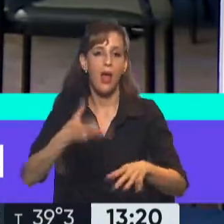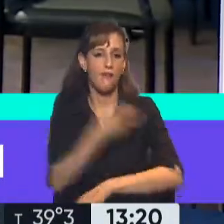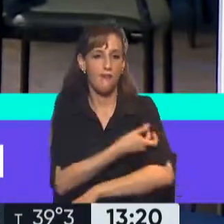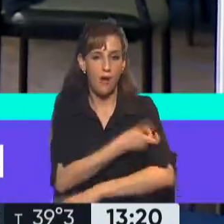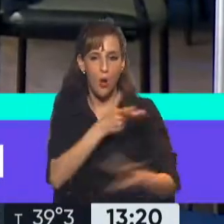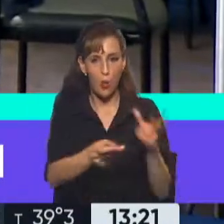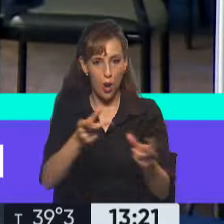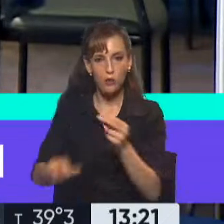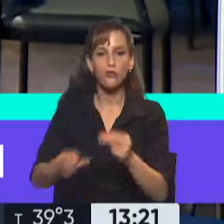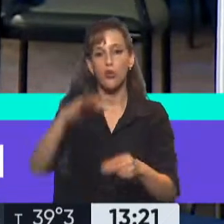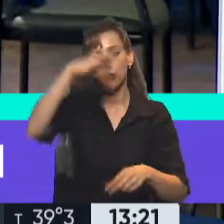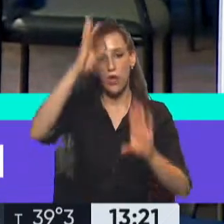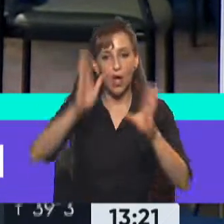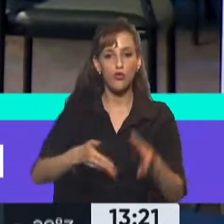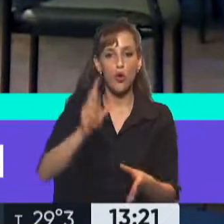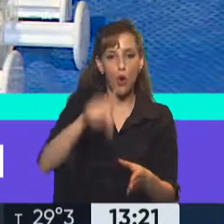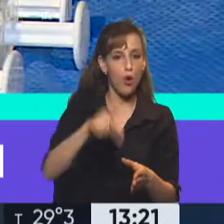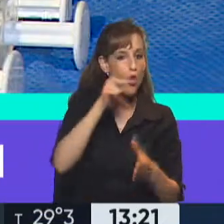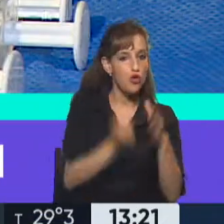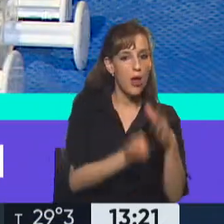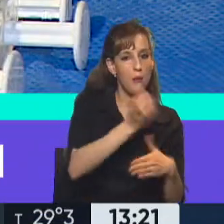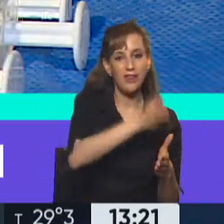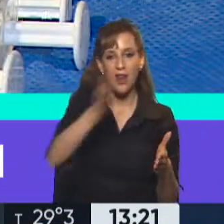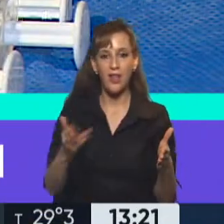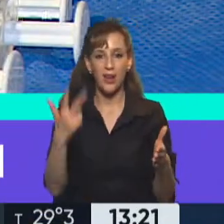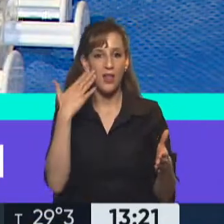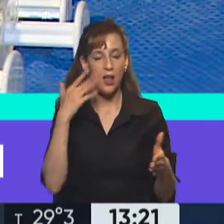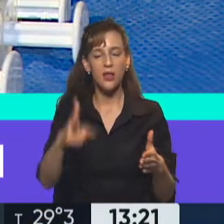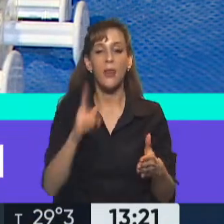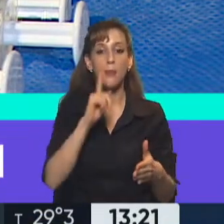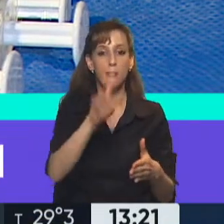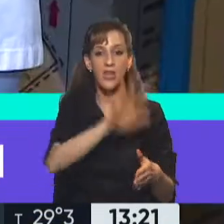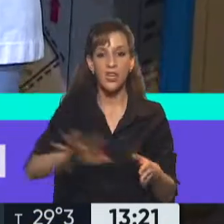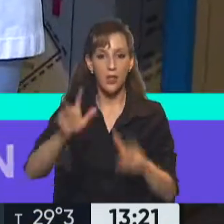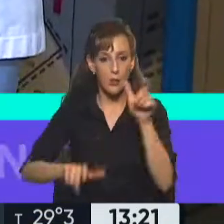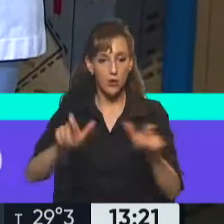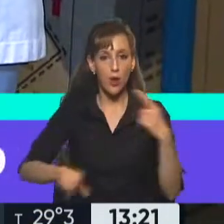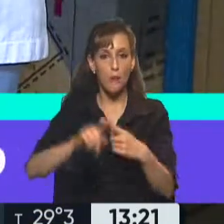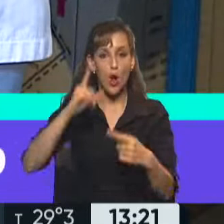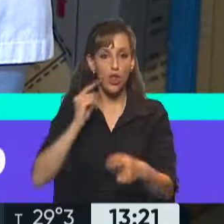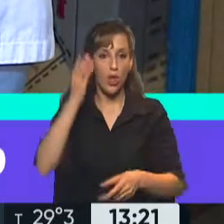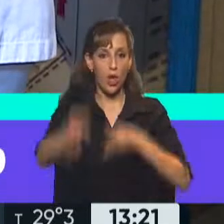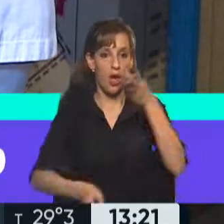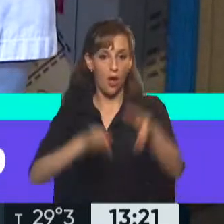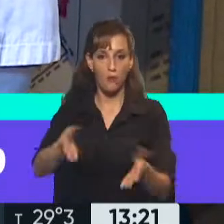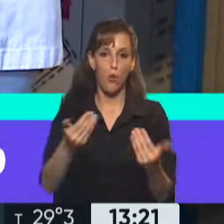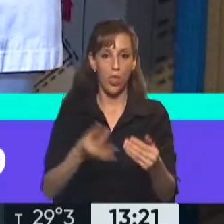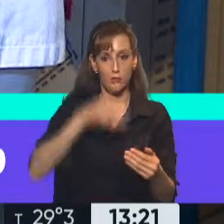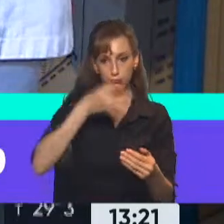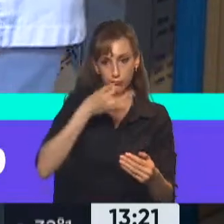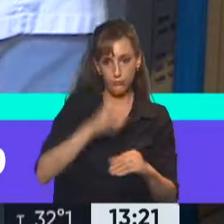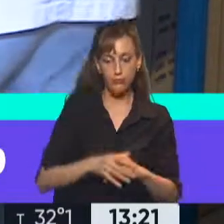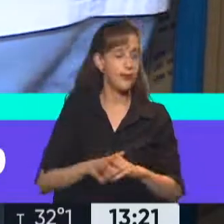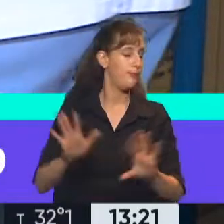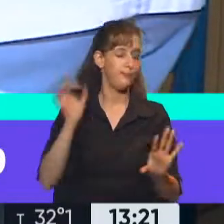en el horario de 8 a 15, con una capacidad para 1.500 personas por día, distribuidas en 15 postas. Muy